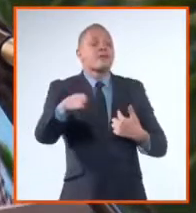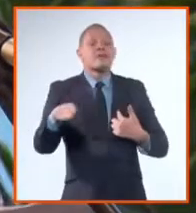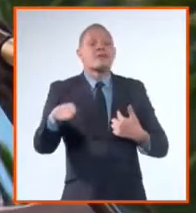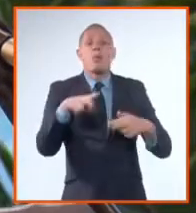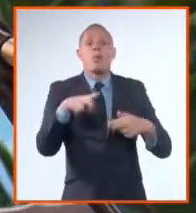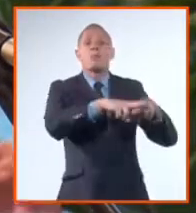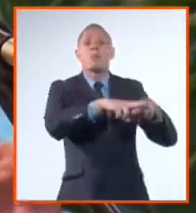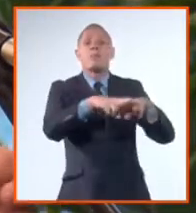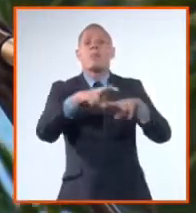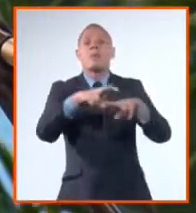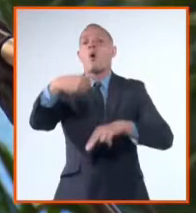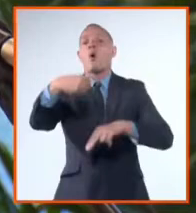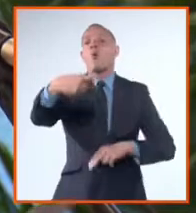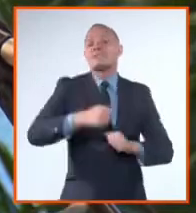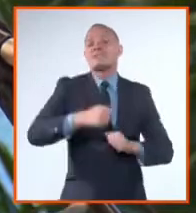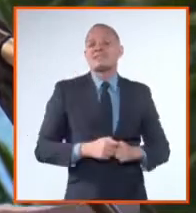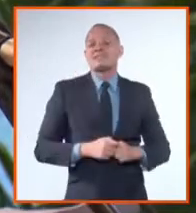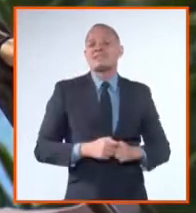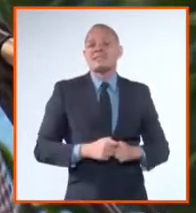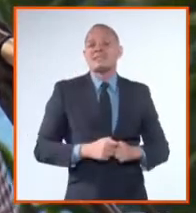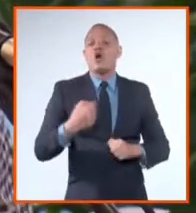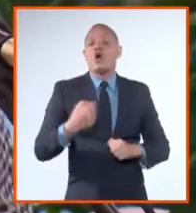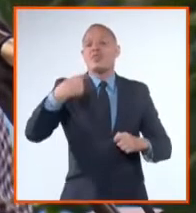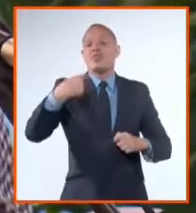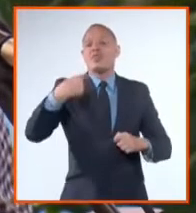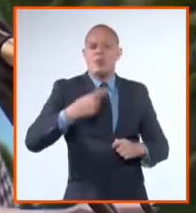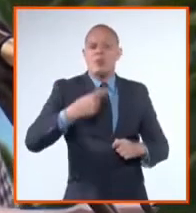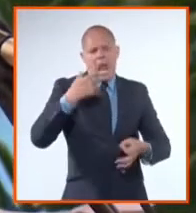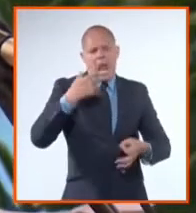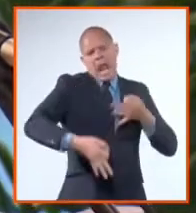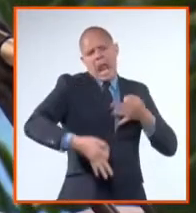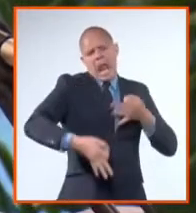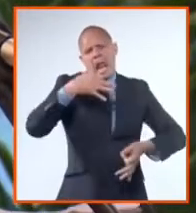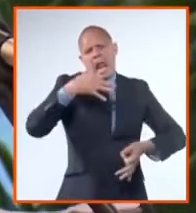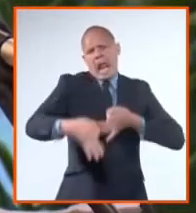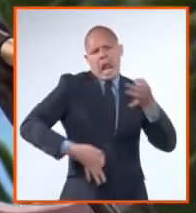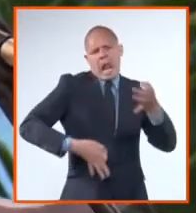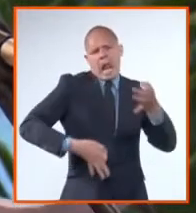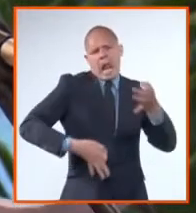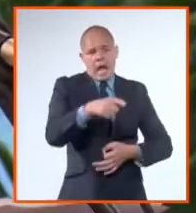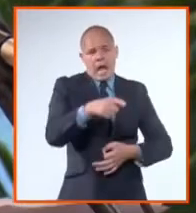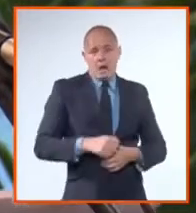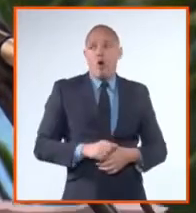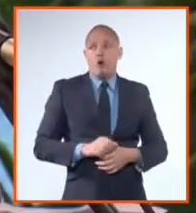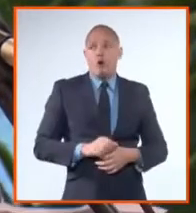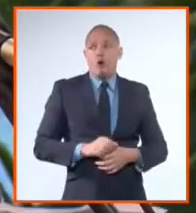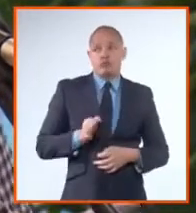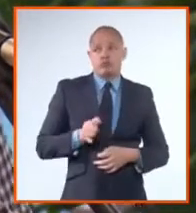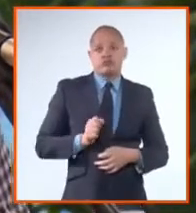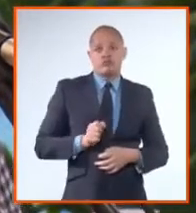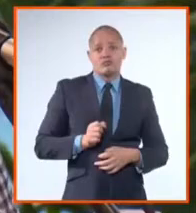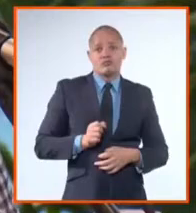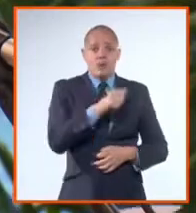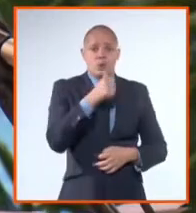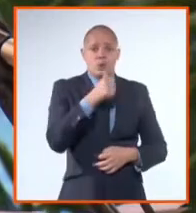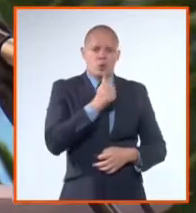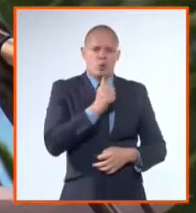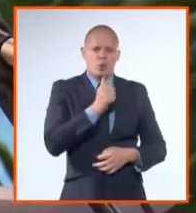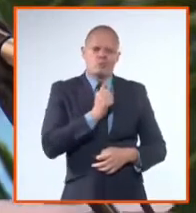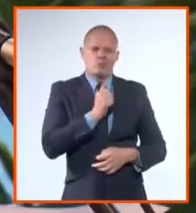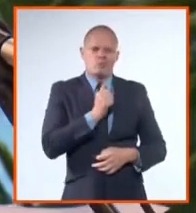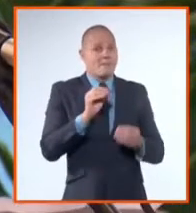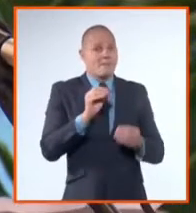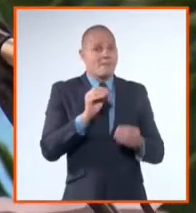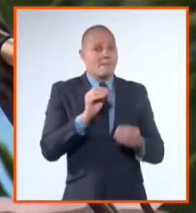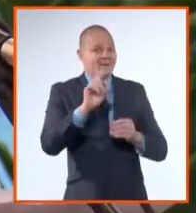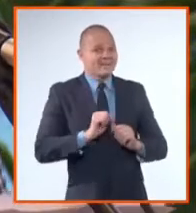más son las luces. Si estos métodos o parecidos son con principios similares, los usáramos para estructurar y gestionar